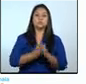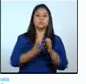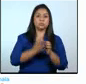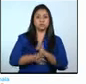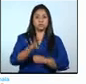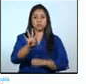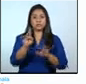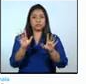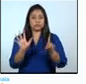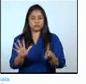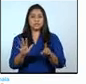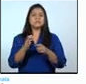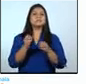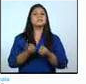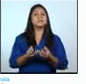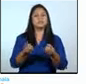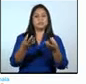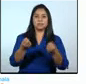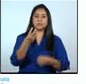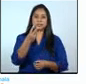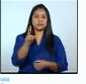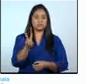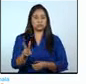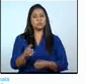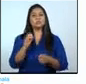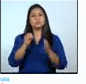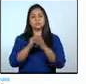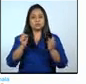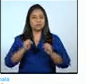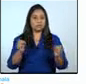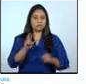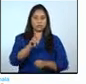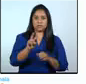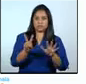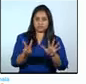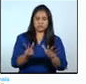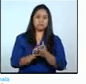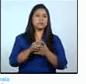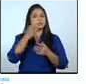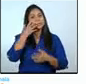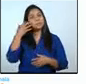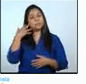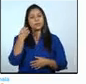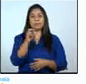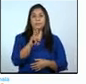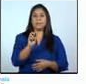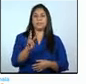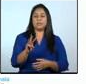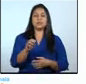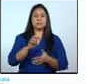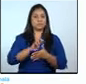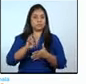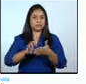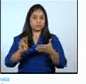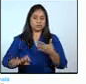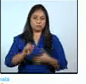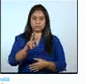46, Zacatepeque 32, Quetzaltenango 27, San Marcos 23, Petén